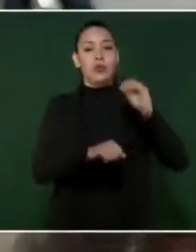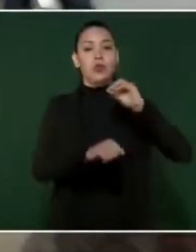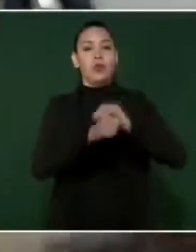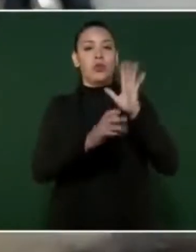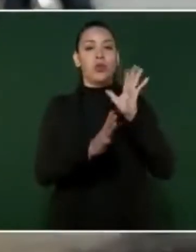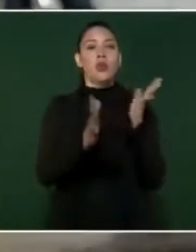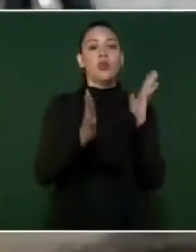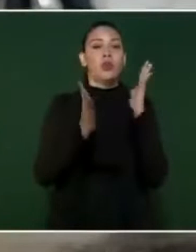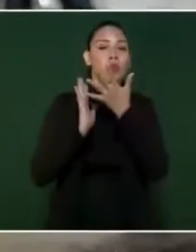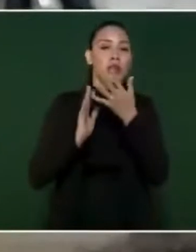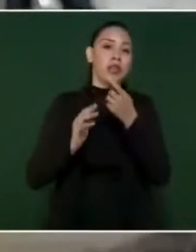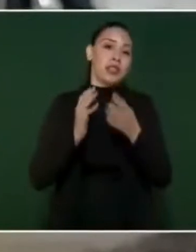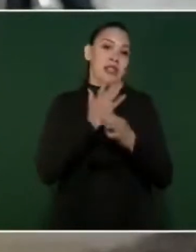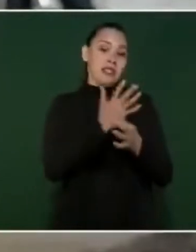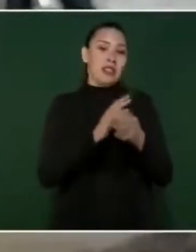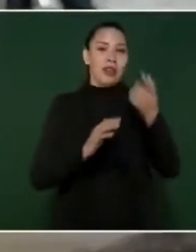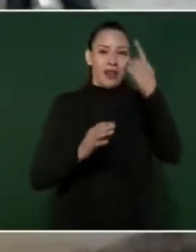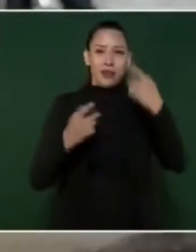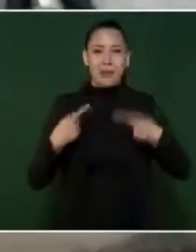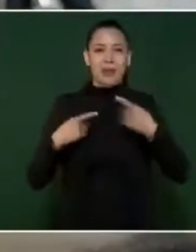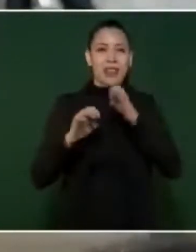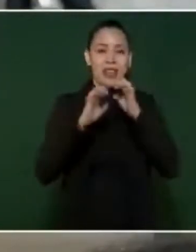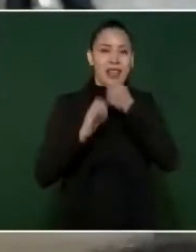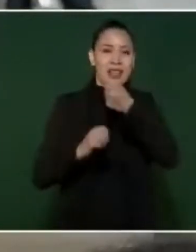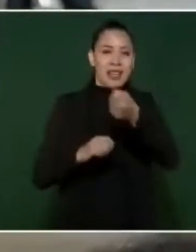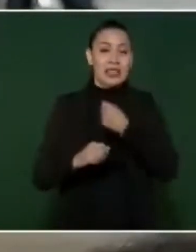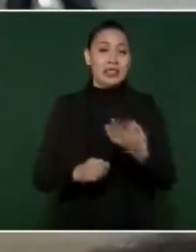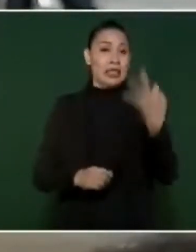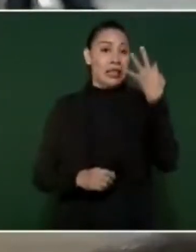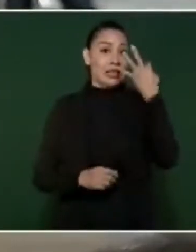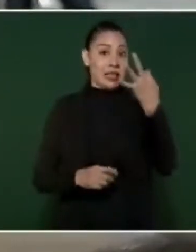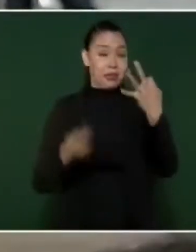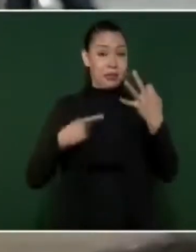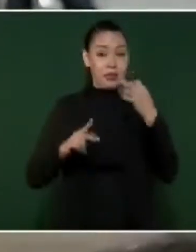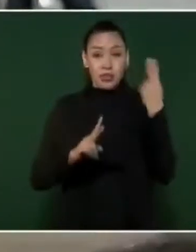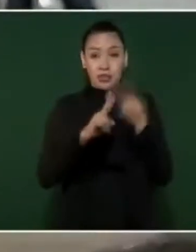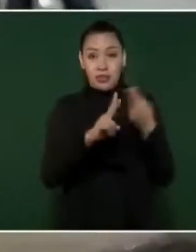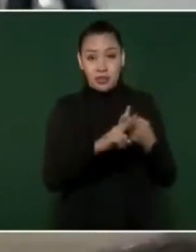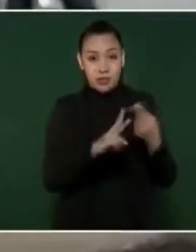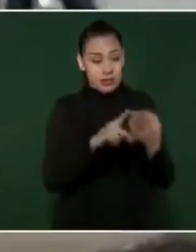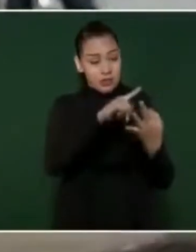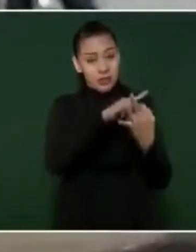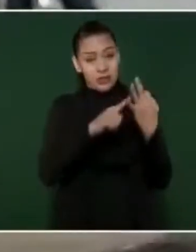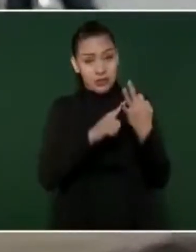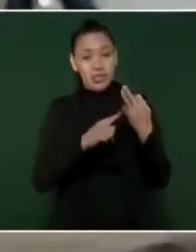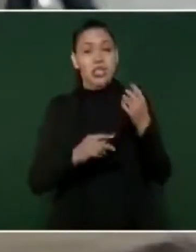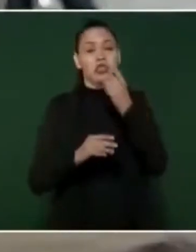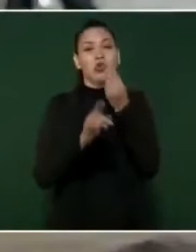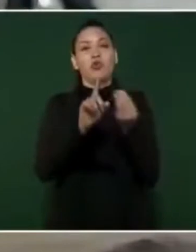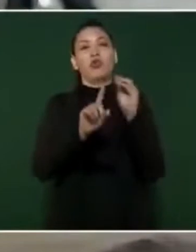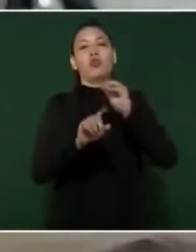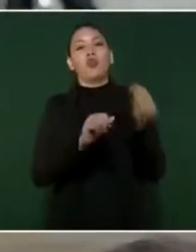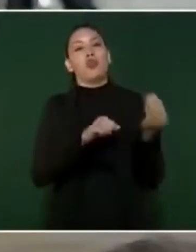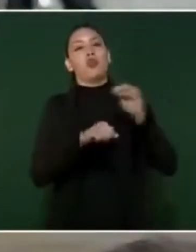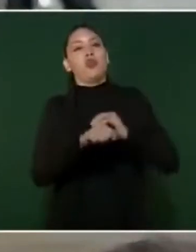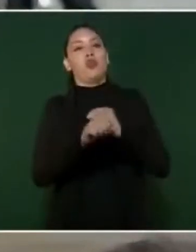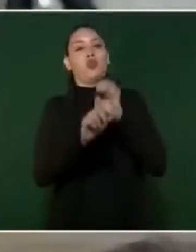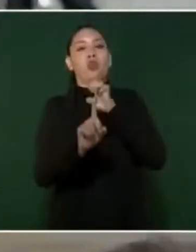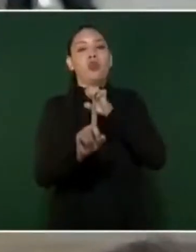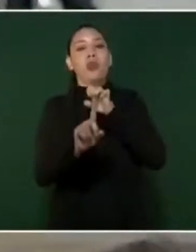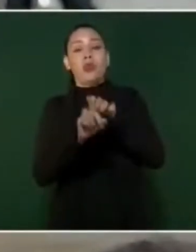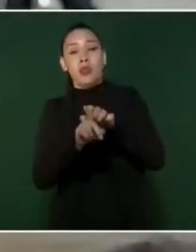3 asesinados en su sexenio, en uno de ellos hizo un montaje donde se llevó y